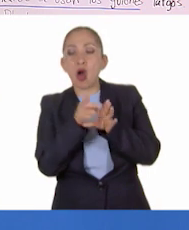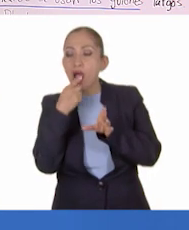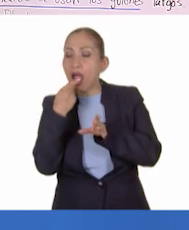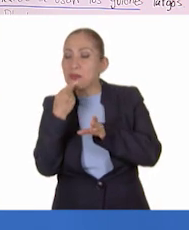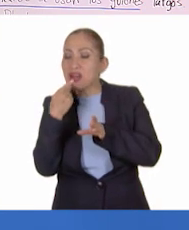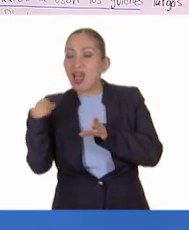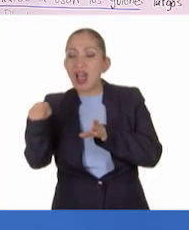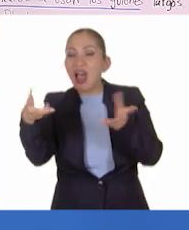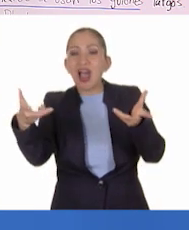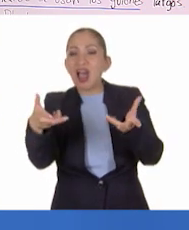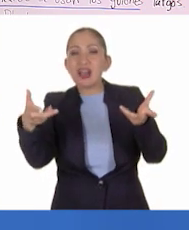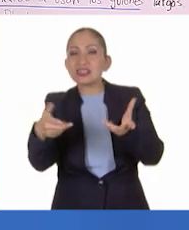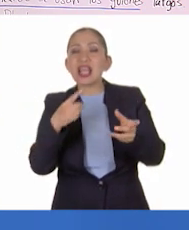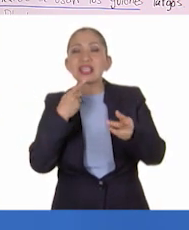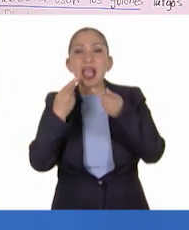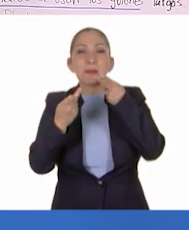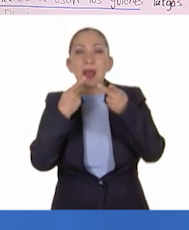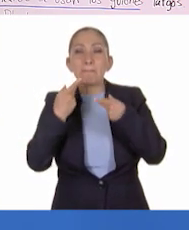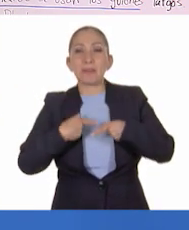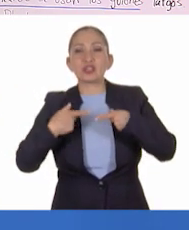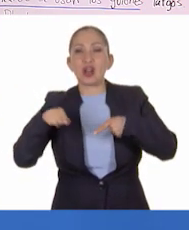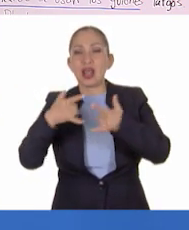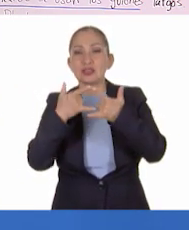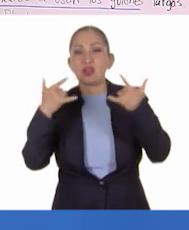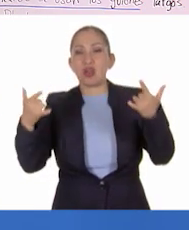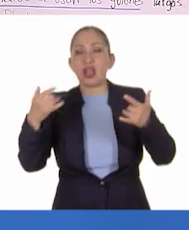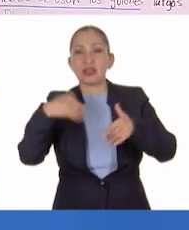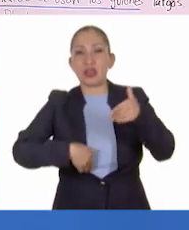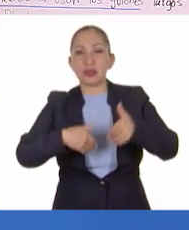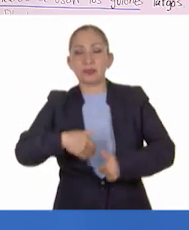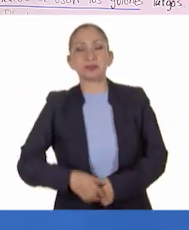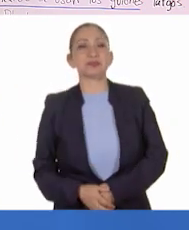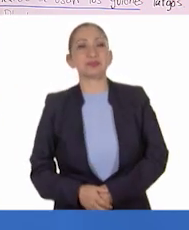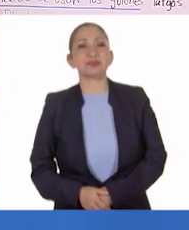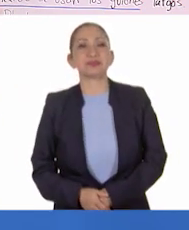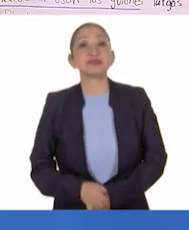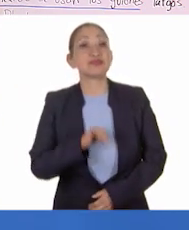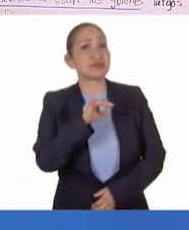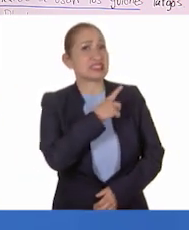las acciones y diálogos de los personajes? Así es,